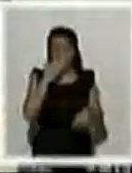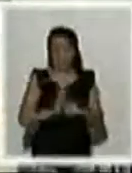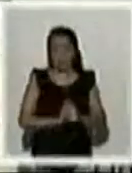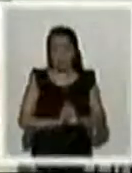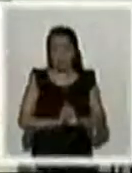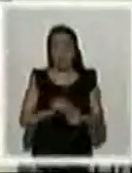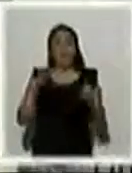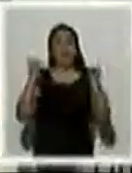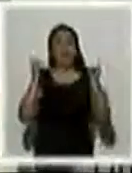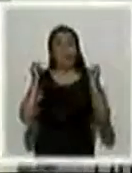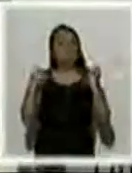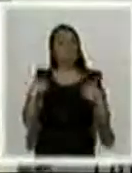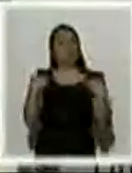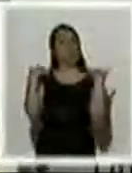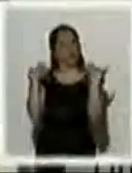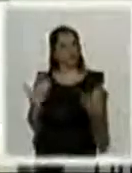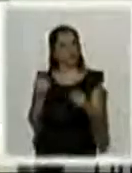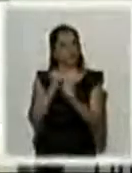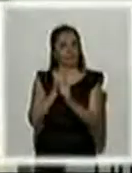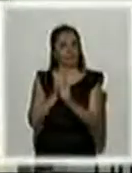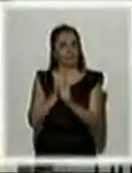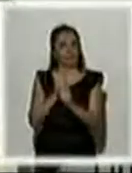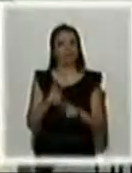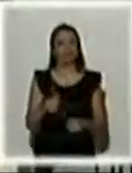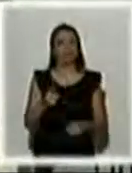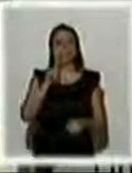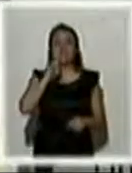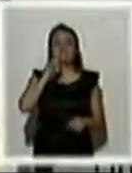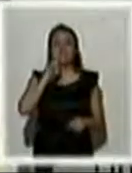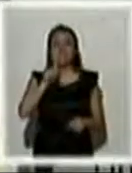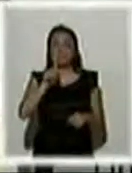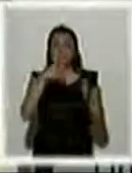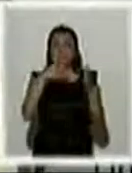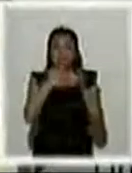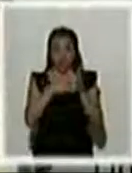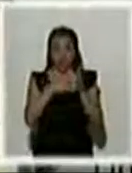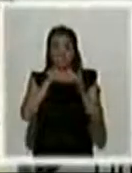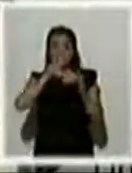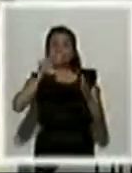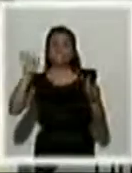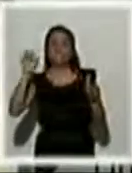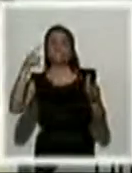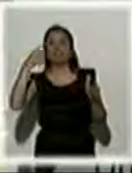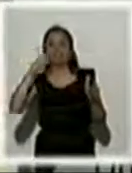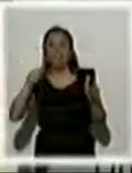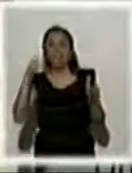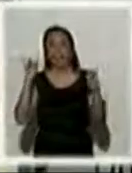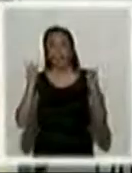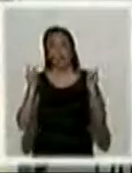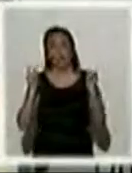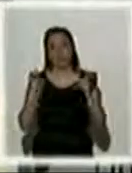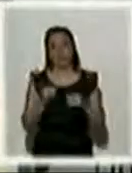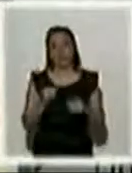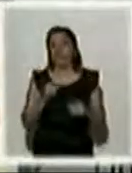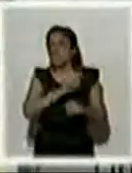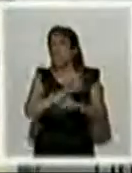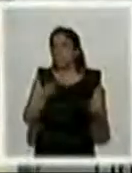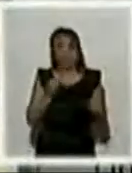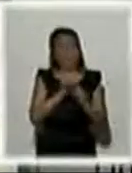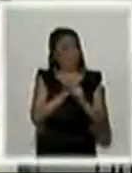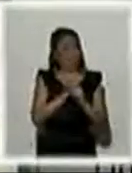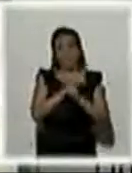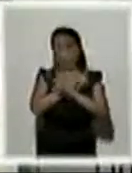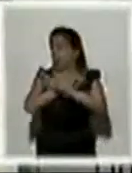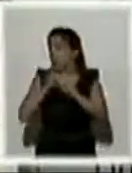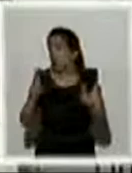al 1.300.000 jóvenes entre 18 y 30 años, que ni trabajan ni estudian, la posibilidad, a través de